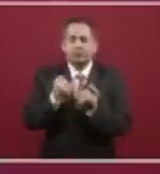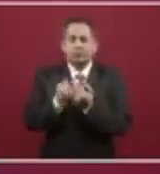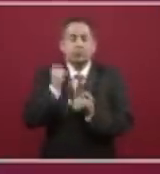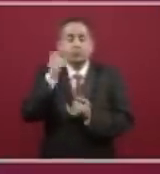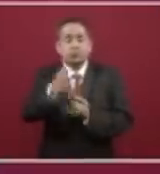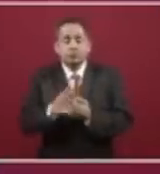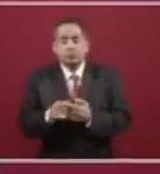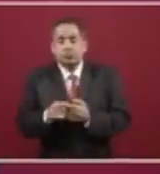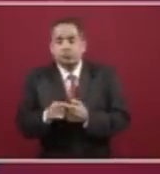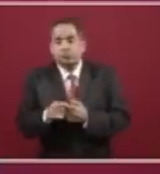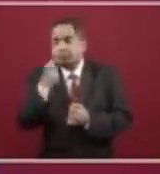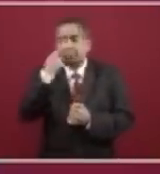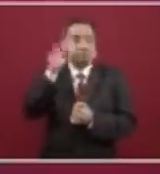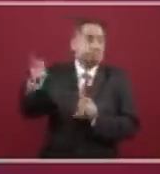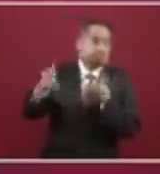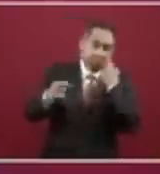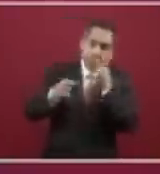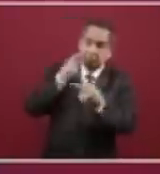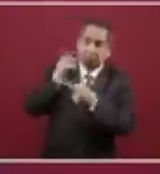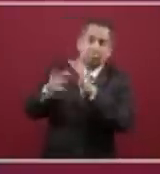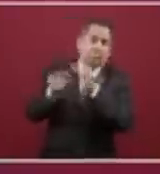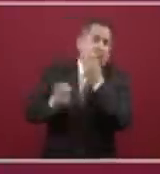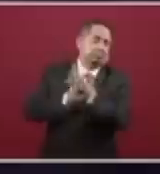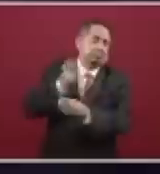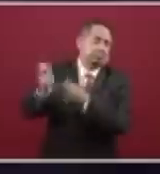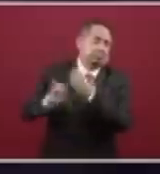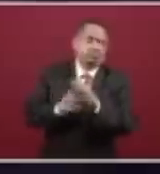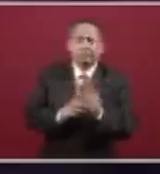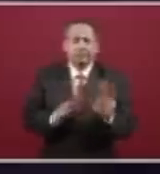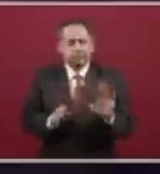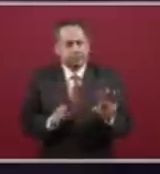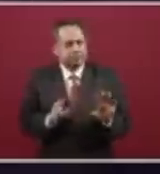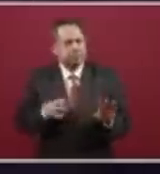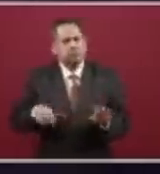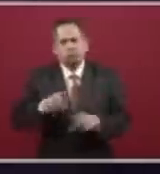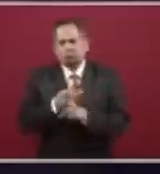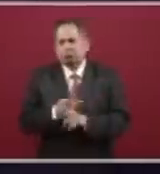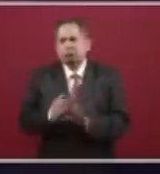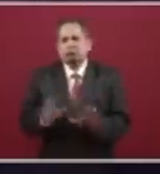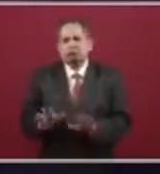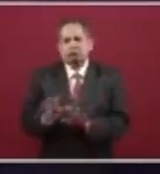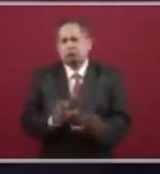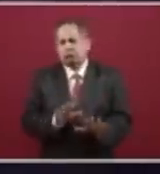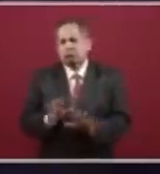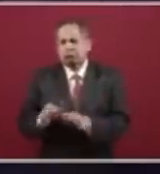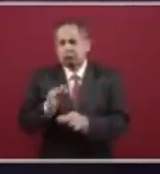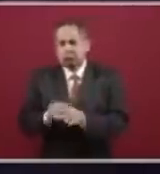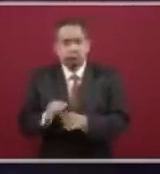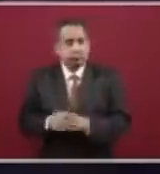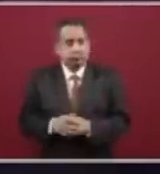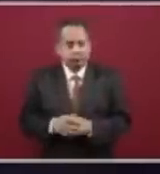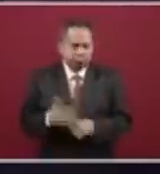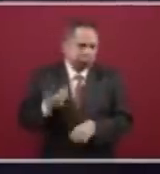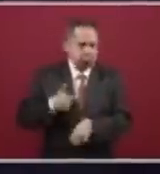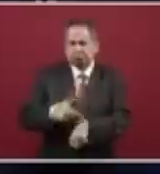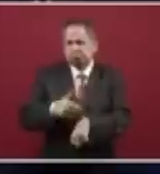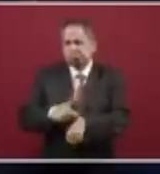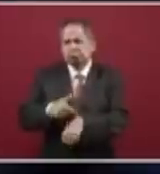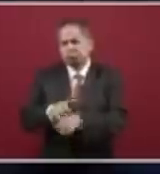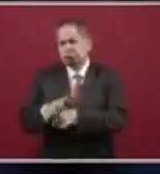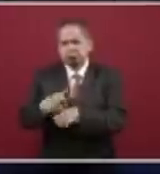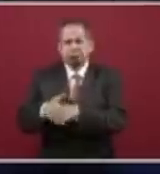pretexto de nada absolutamente entonces además vamos en tiempo